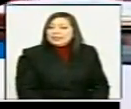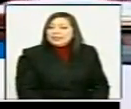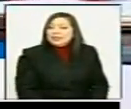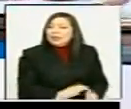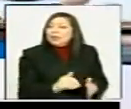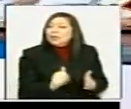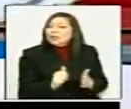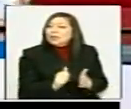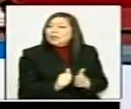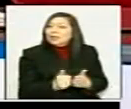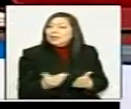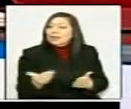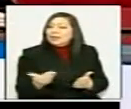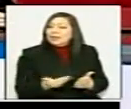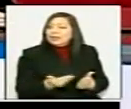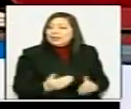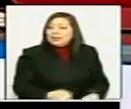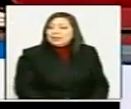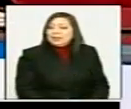toda esta documentación